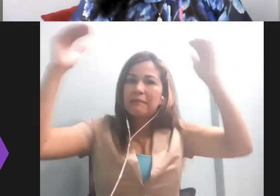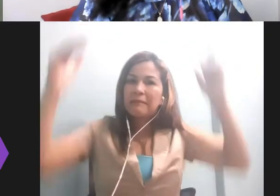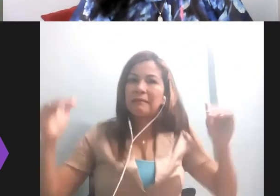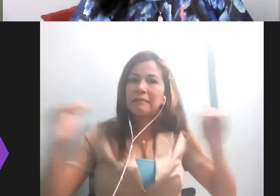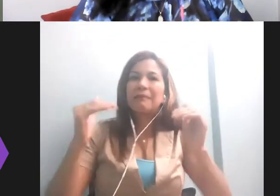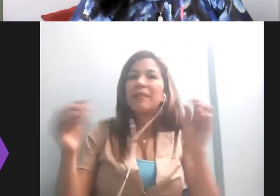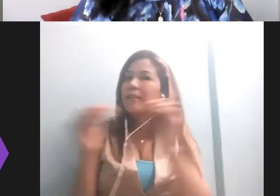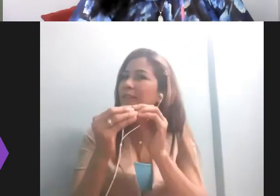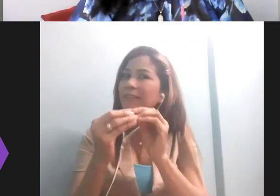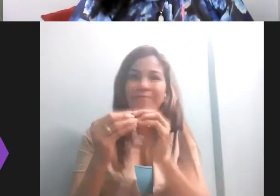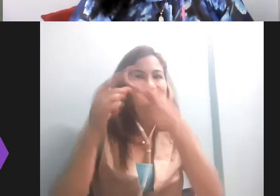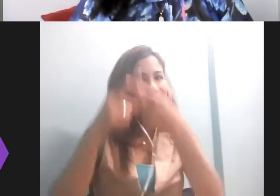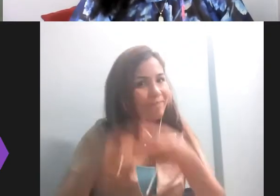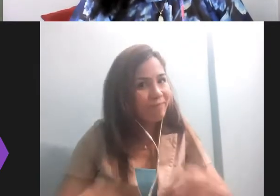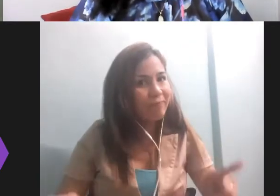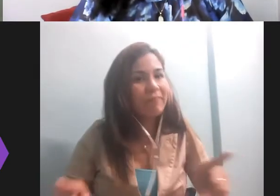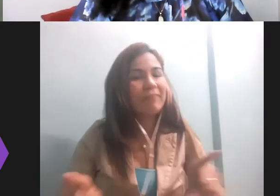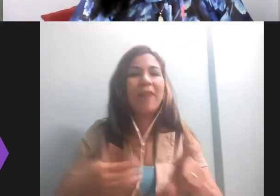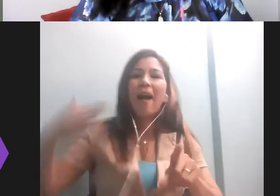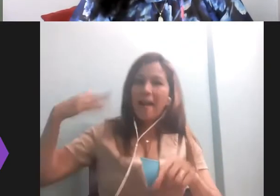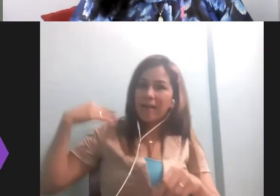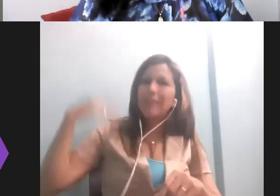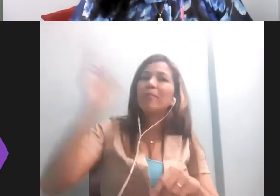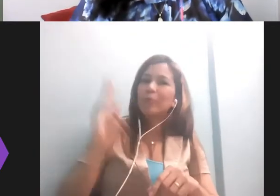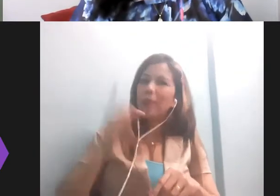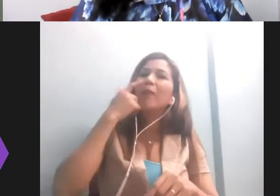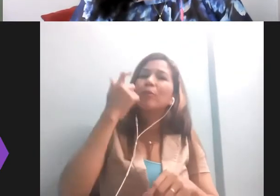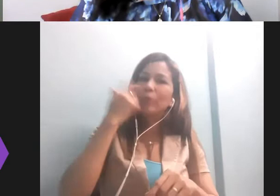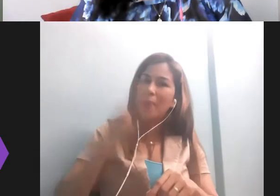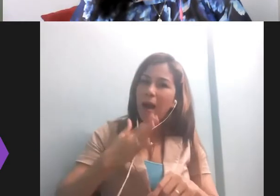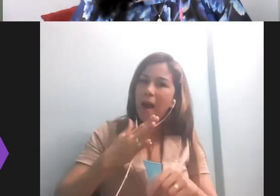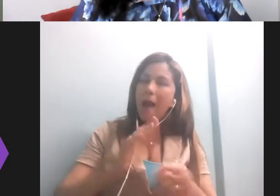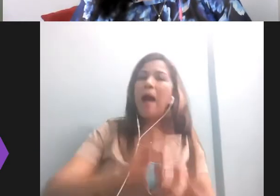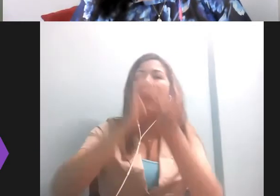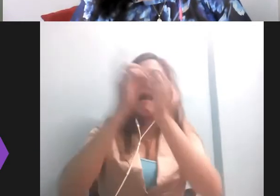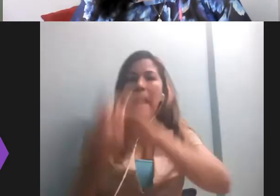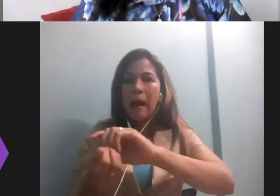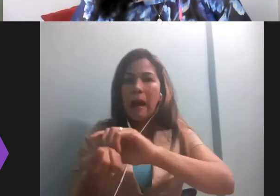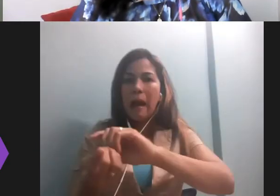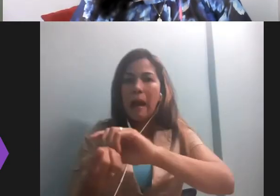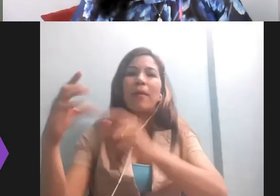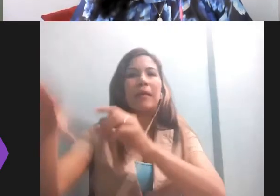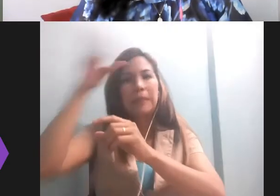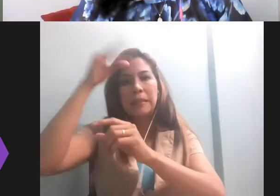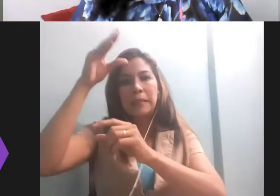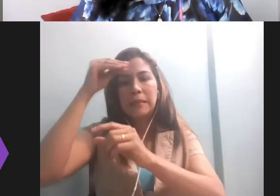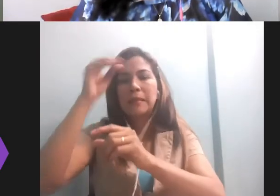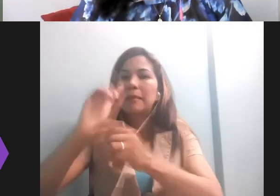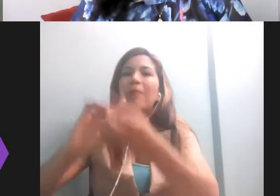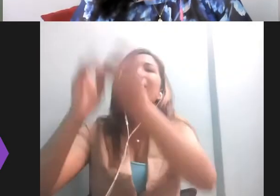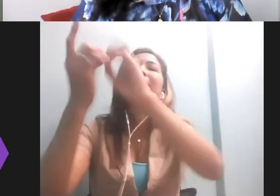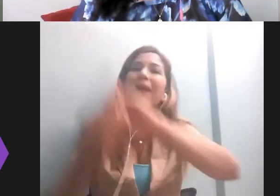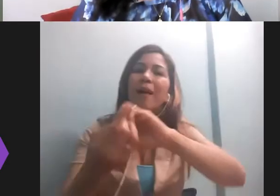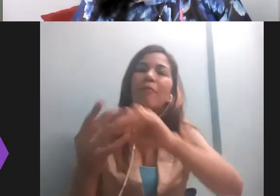diferente a lo que él ha aprendido aquí en Venezuela. Si va a Estados Unidos, él tiene que empezar a aprender cuáles son las señas